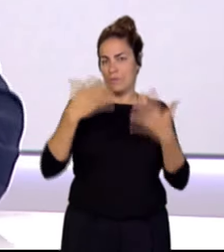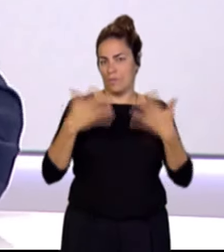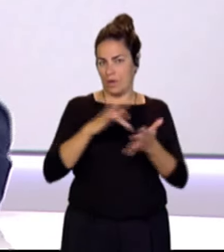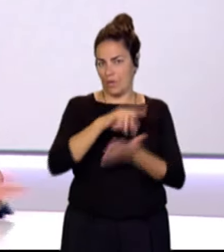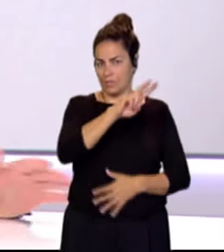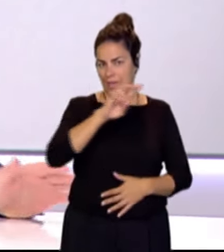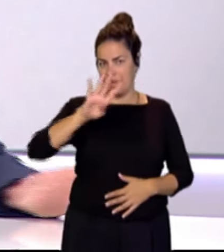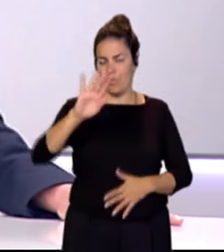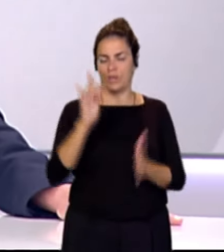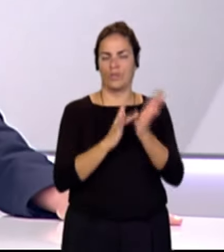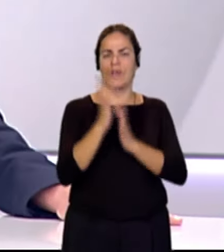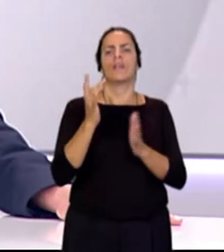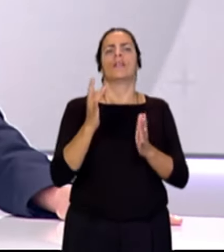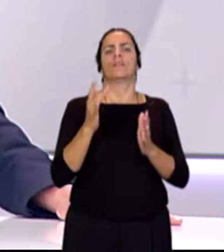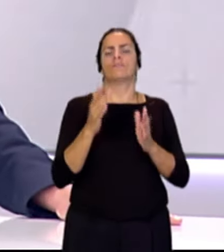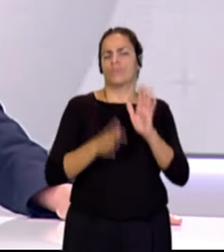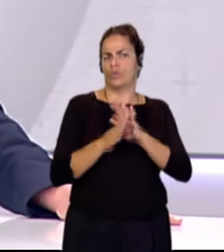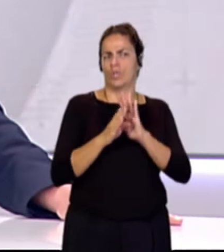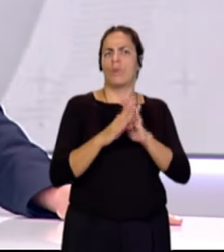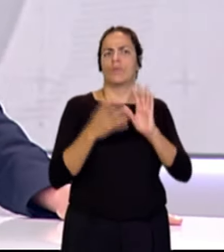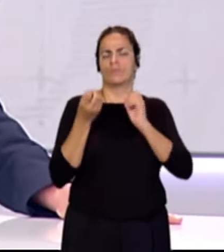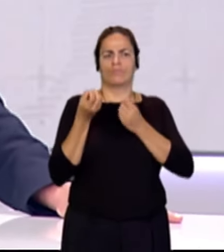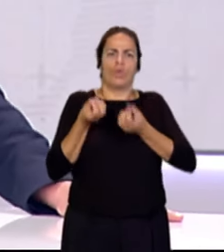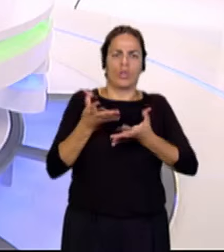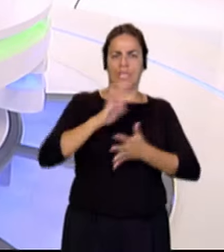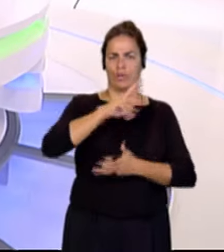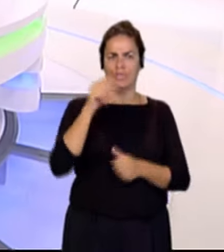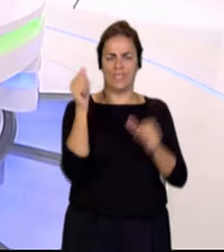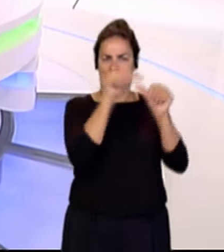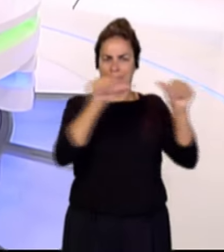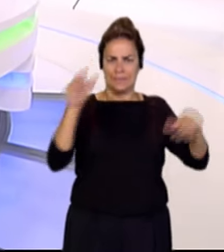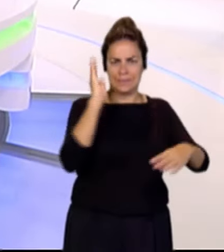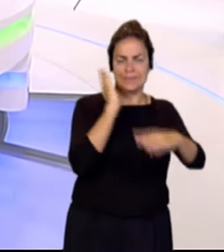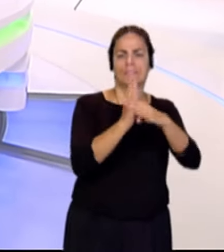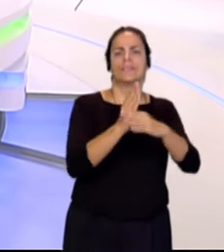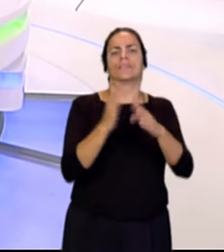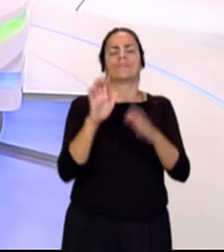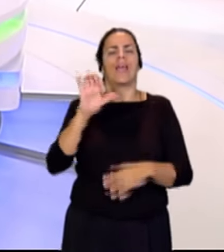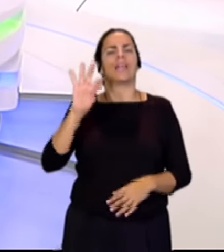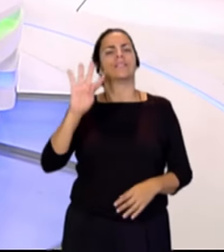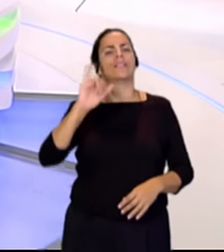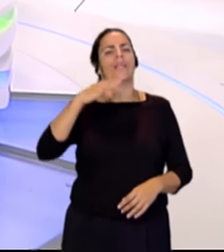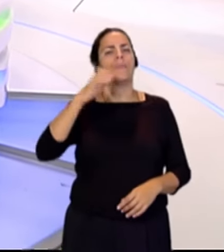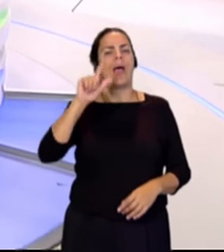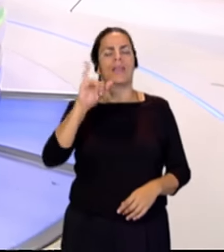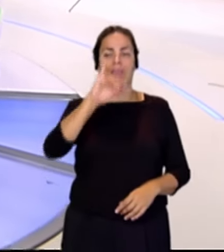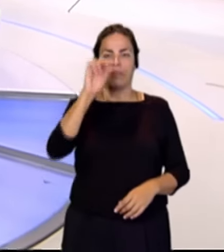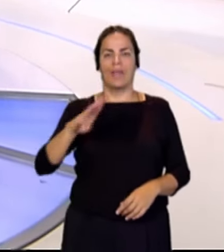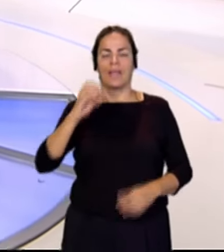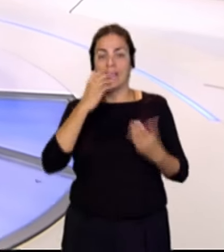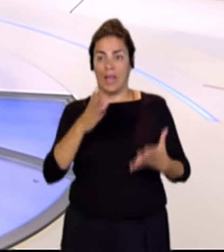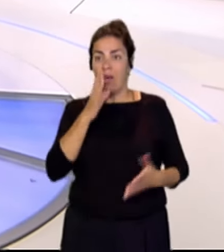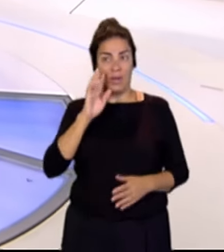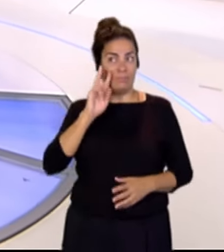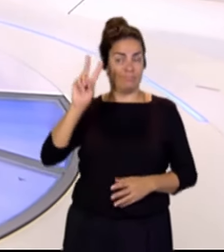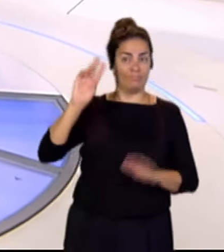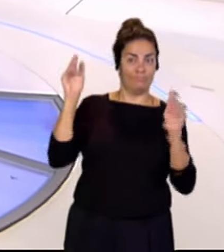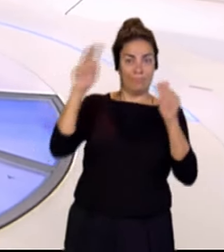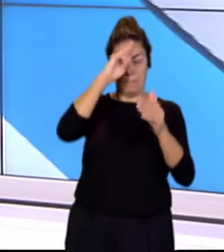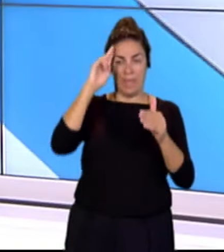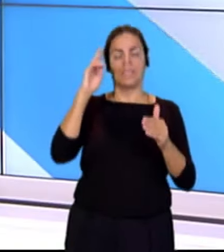seguimos con toda la crónica de este Ecuador de la semana est Pérez qué tal Buenos días con la mirada puesta en la capital española verdad Así es Buenos día y feliz jornada